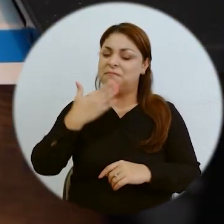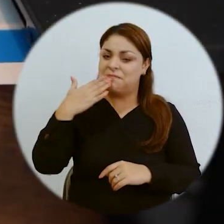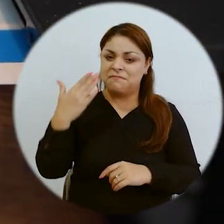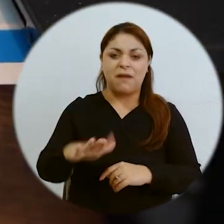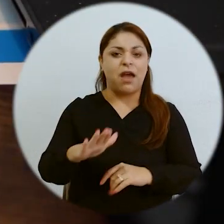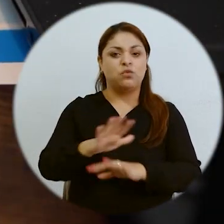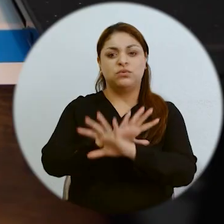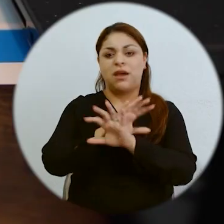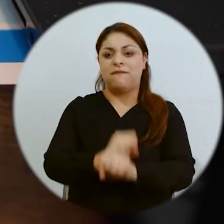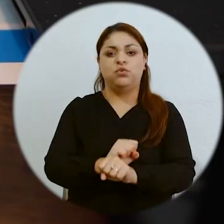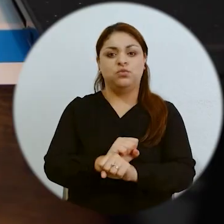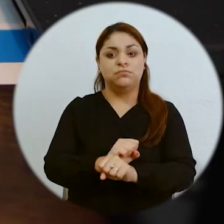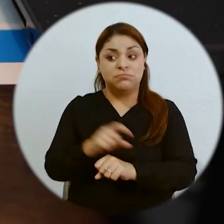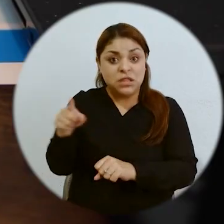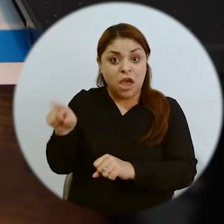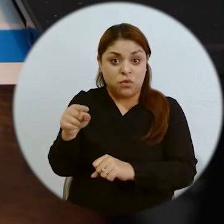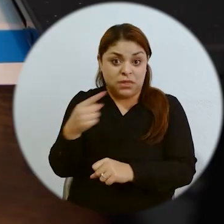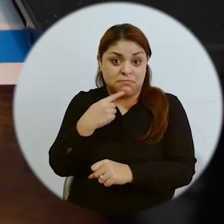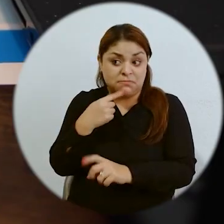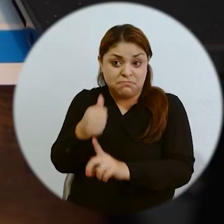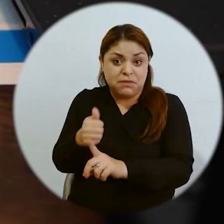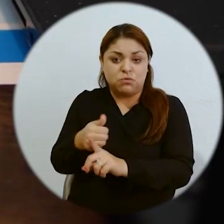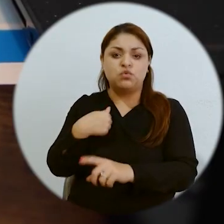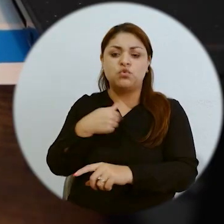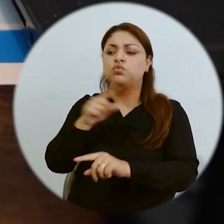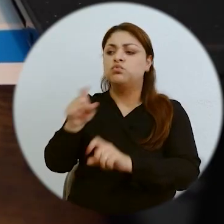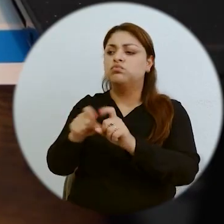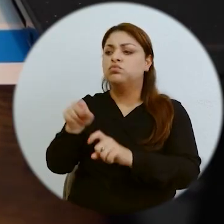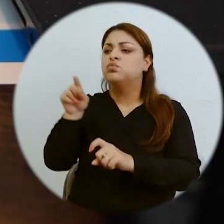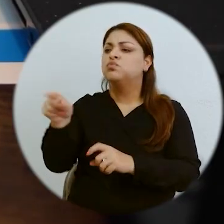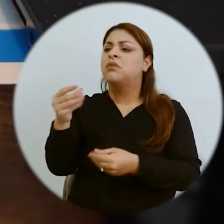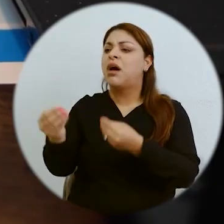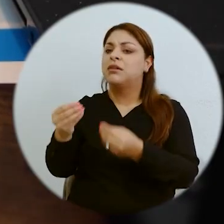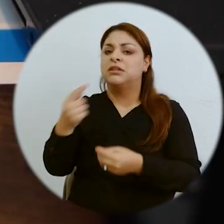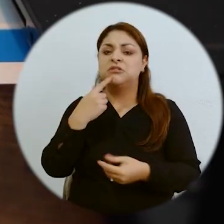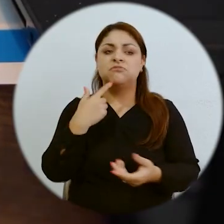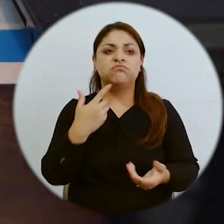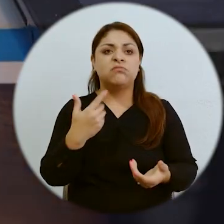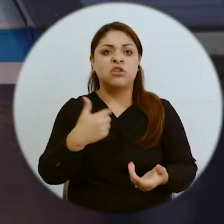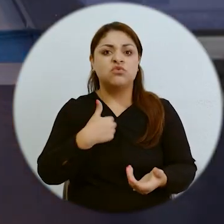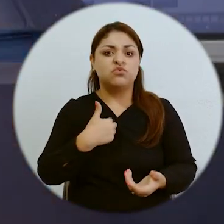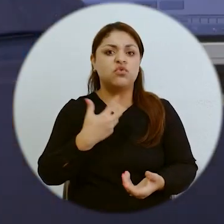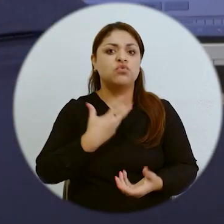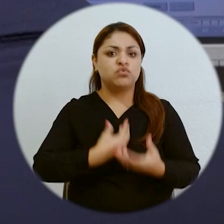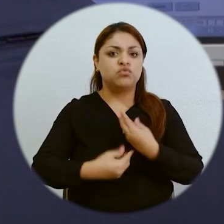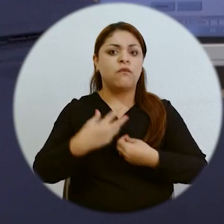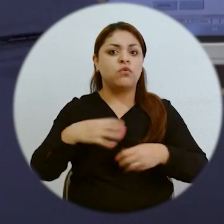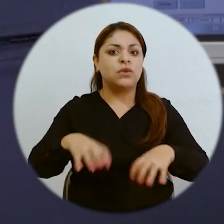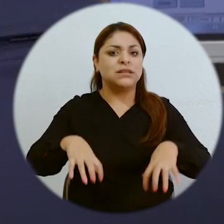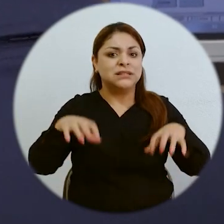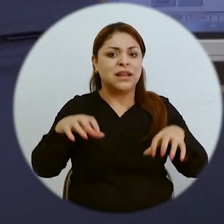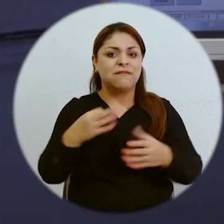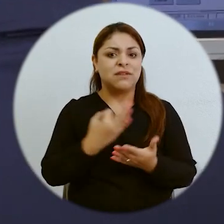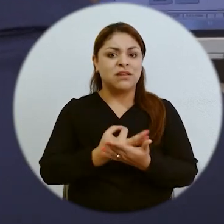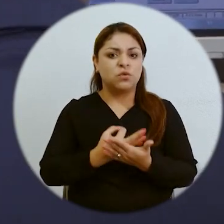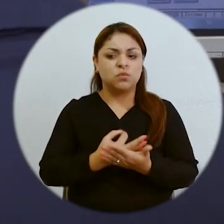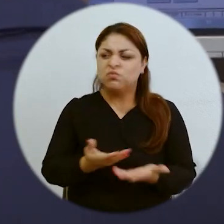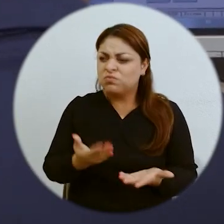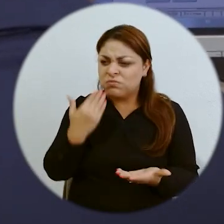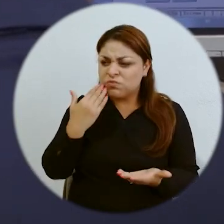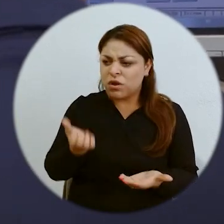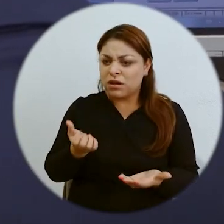razonables. Y hay ese tercer grupo de población que mencionaba al principio, que tienen endeudamiento de 25, 28%, 30%